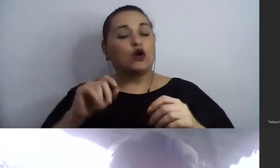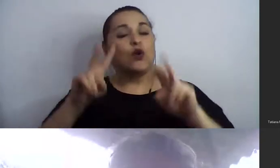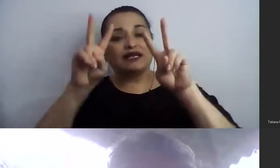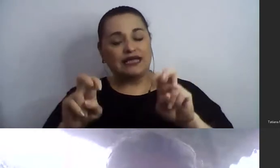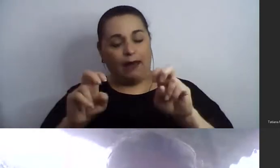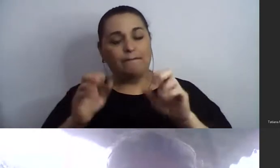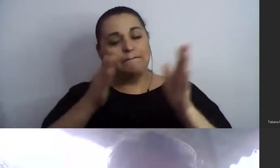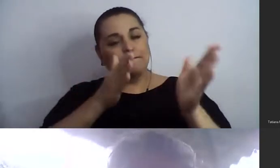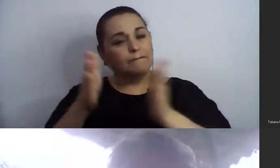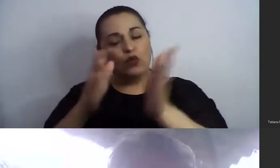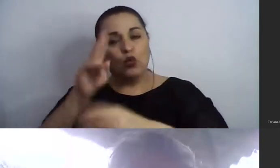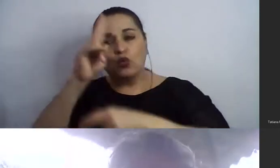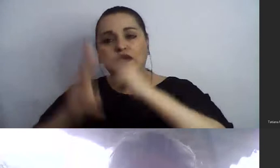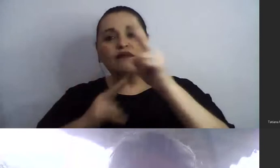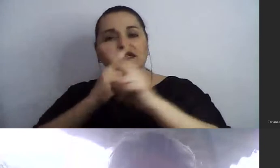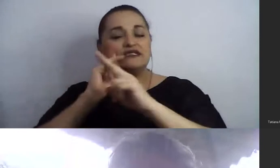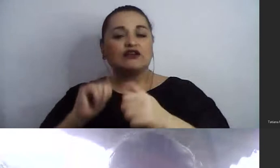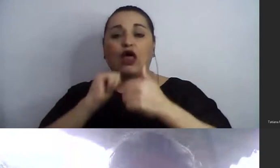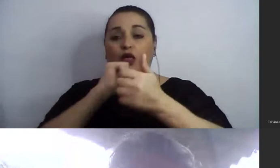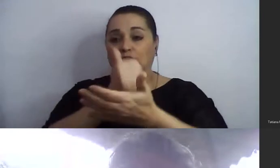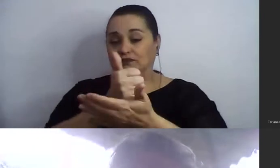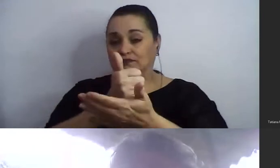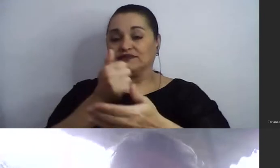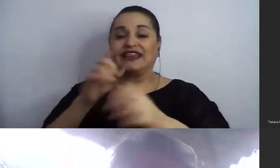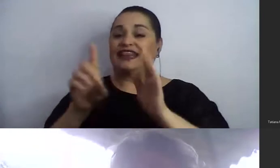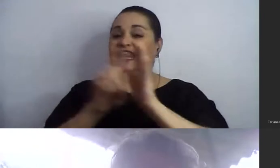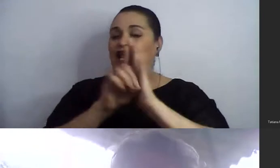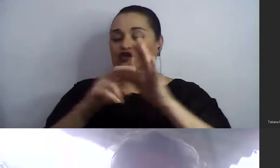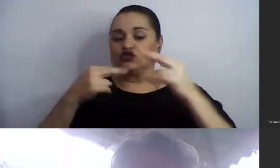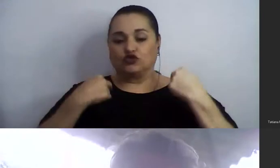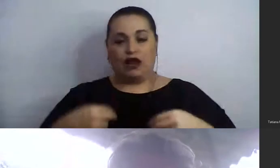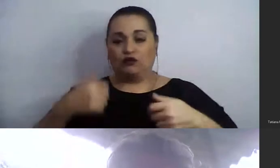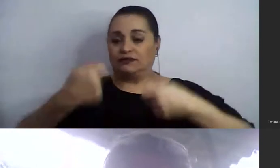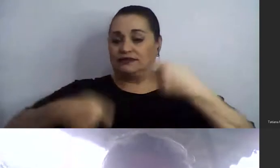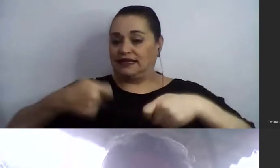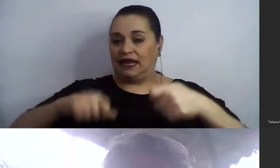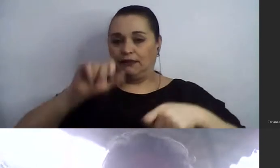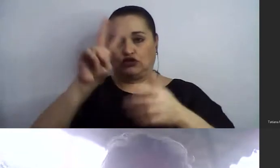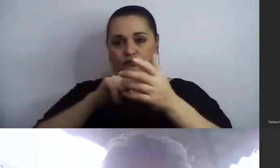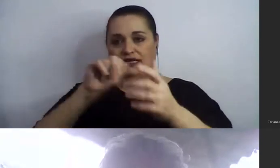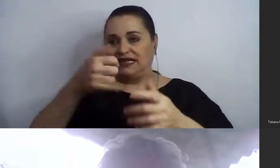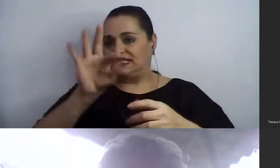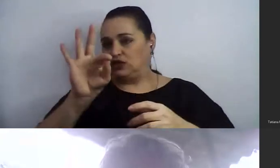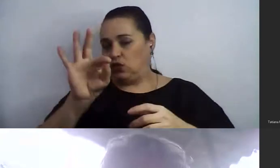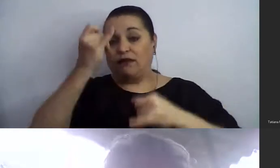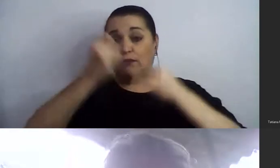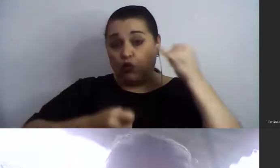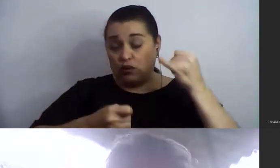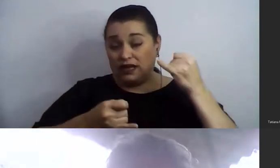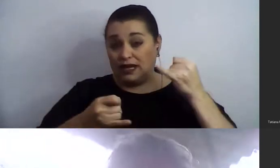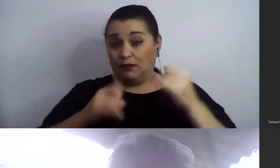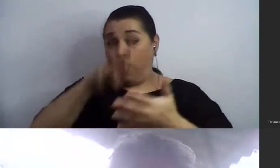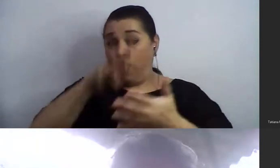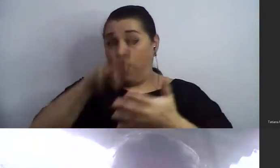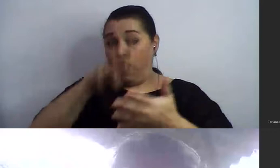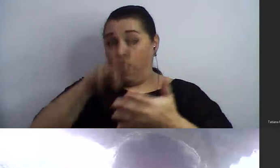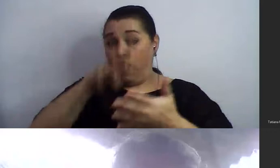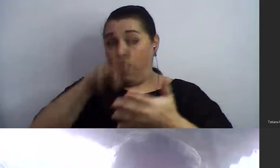universal adoptadas por el consejo de derechos humanos en septiembre del 2019 por último la agenda 2030